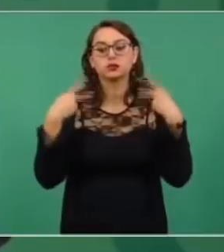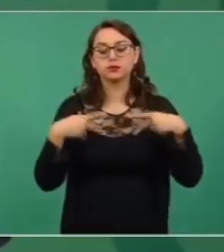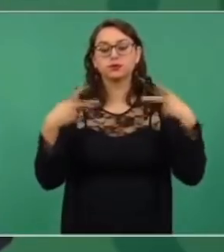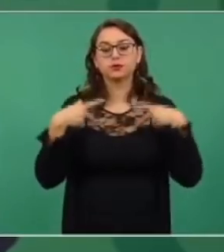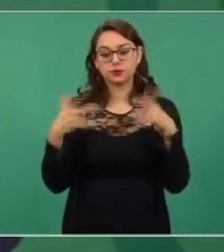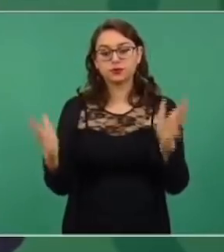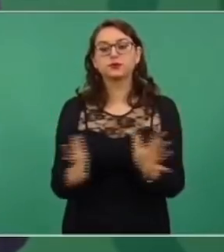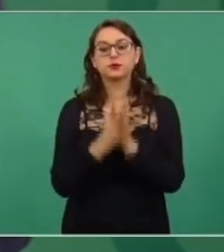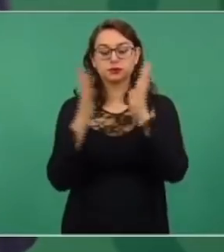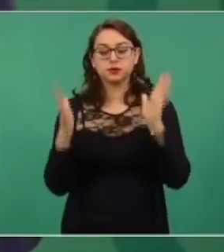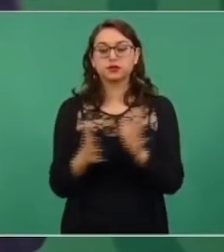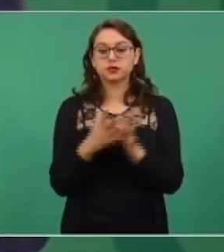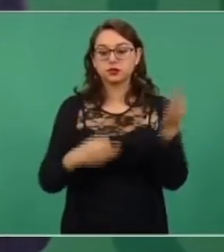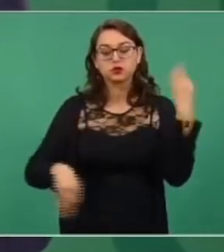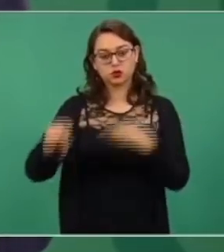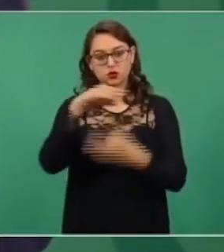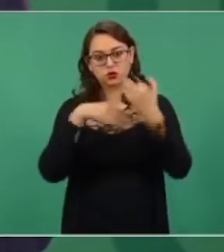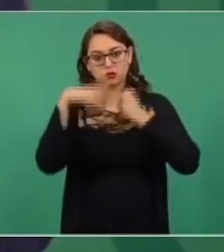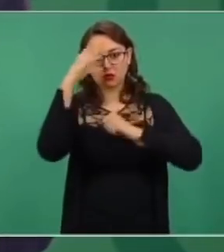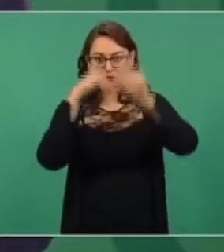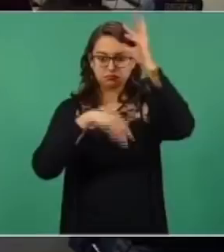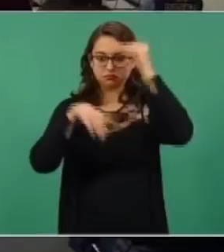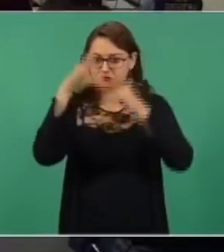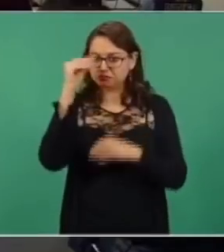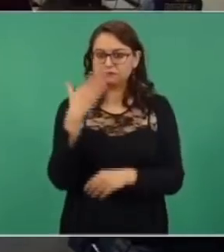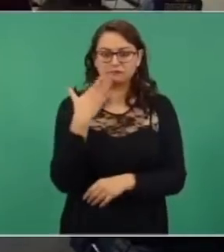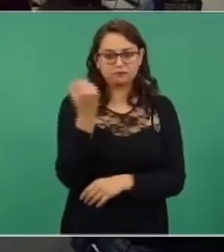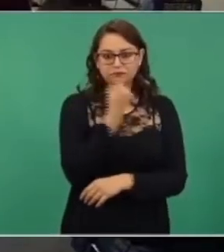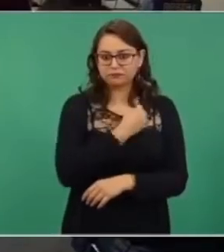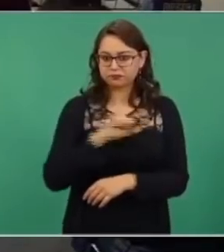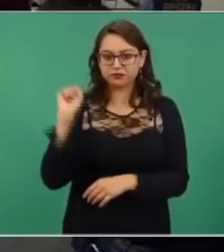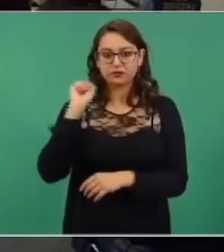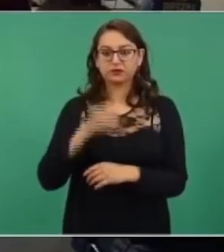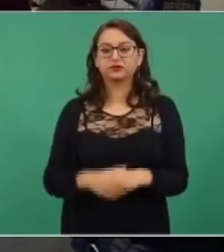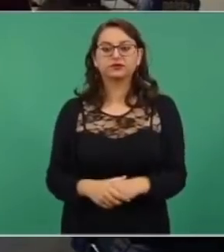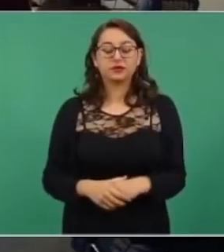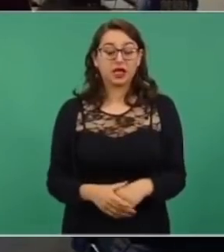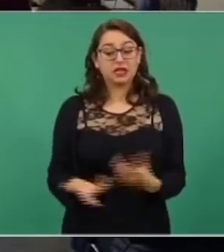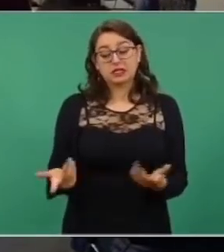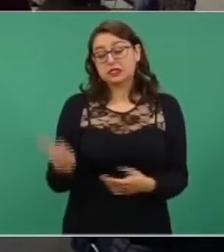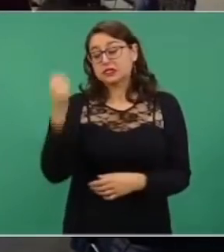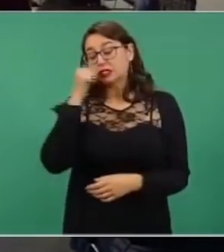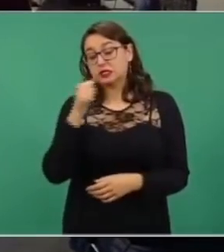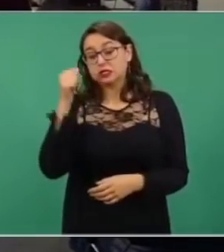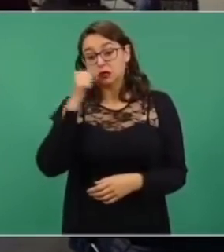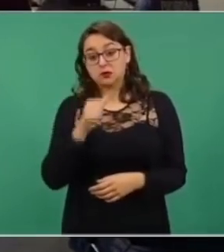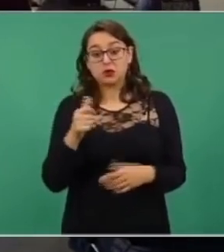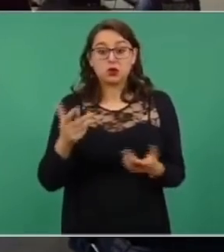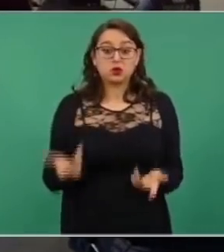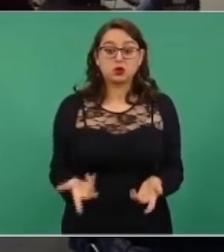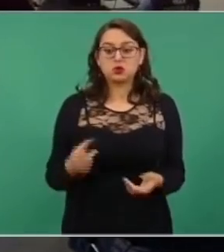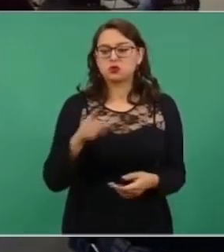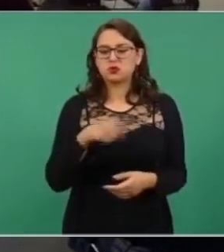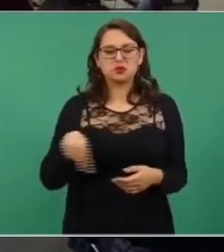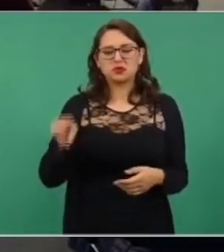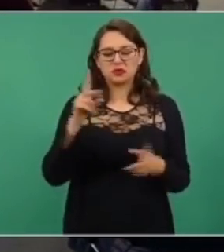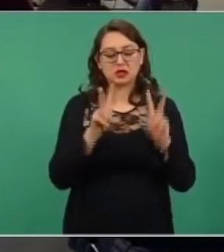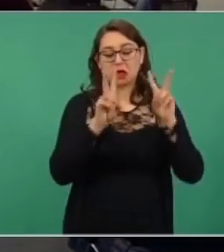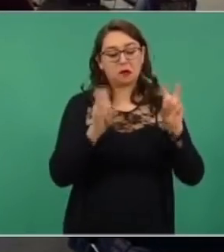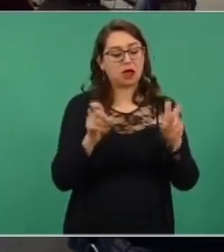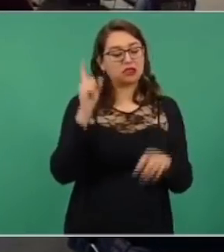nos volvamos expertos, porque dicen los técnicos, no, esto es muy complejo, esto no lo entiende el